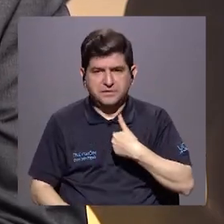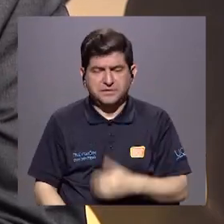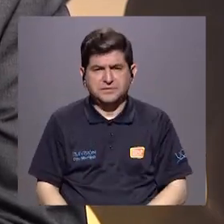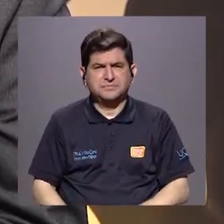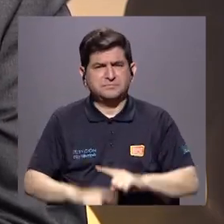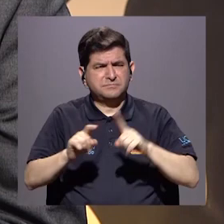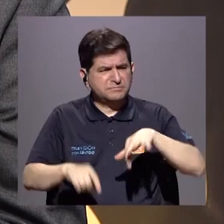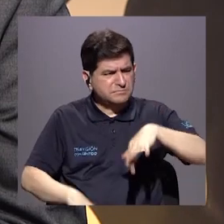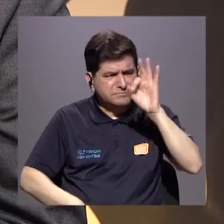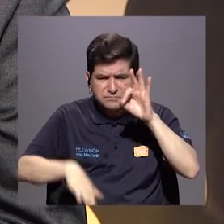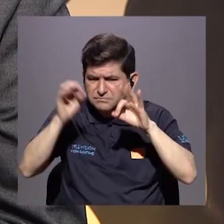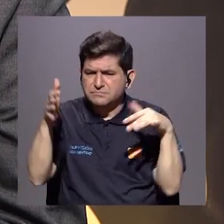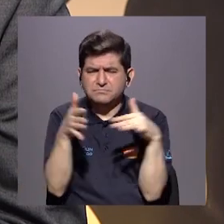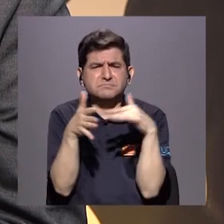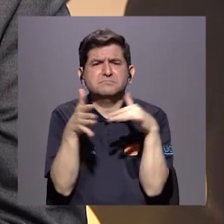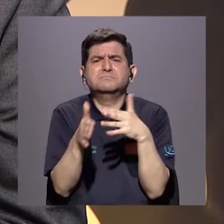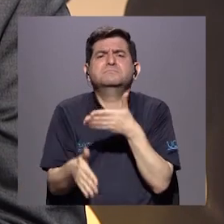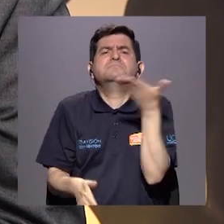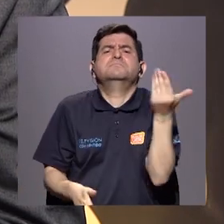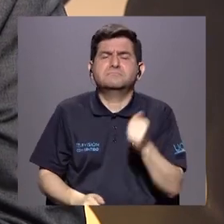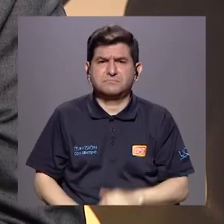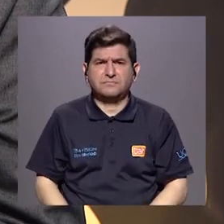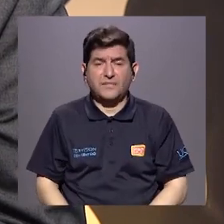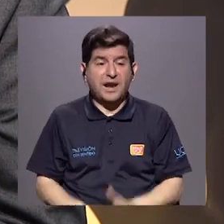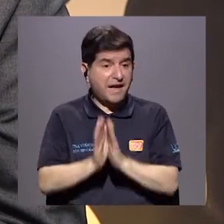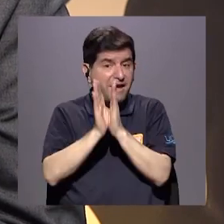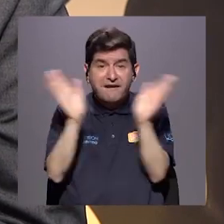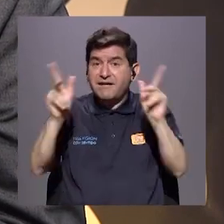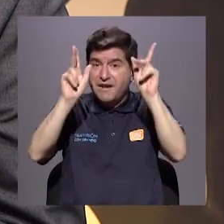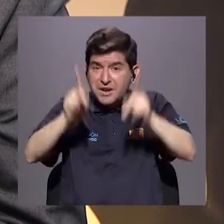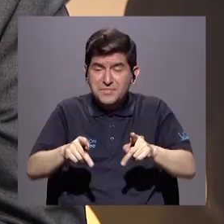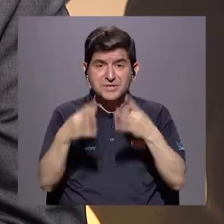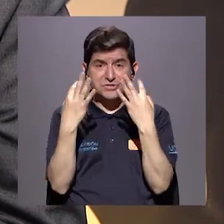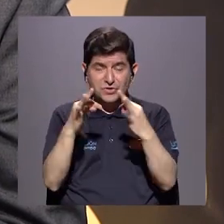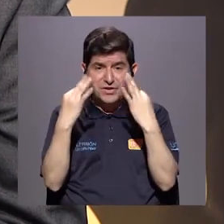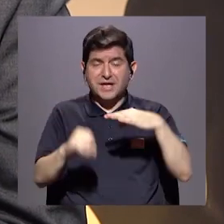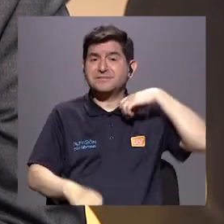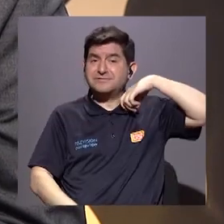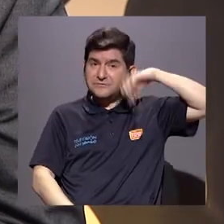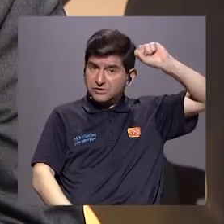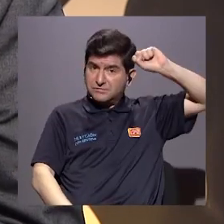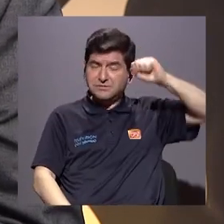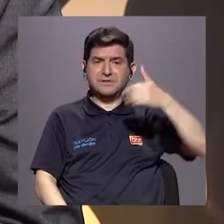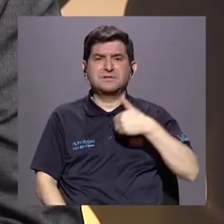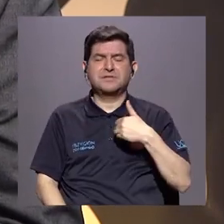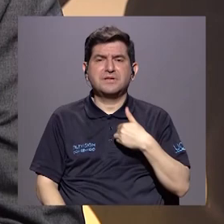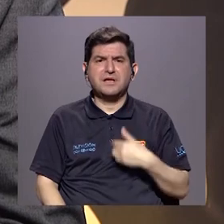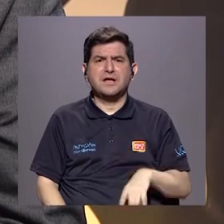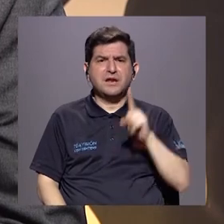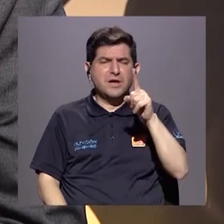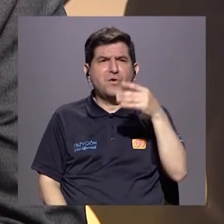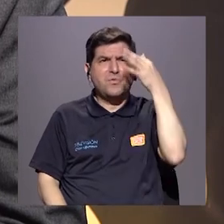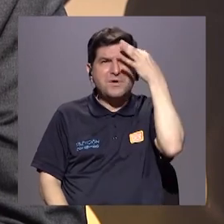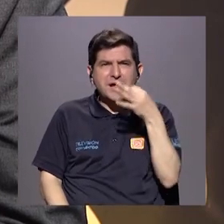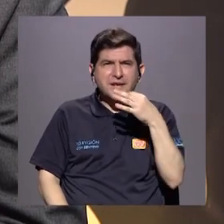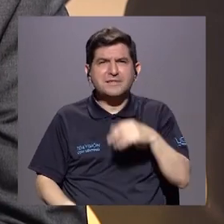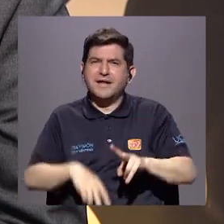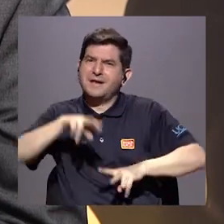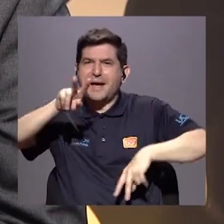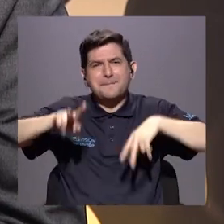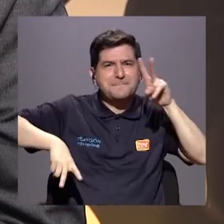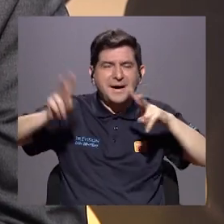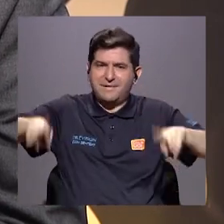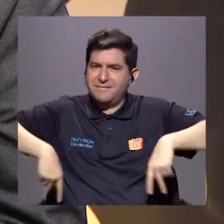lo que hemos encontrado en los estudios es que en general las personas que intentan suicidarse tienen una posición ambivalente frente a la vida